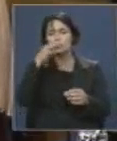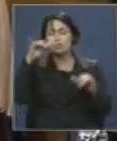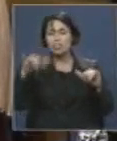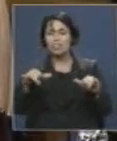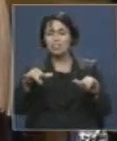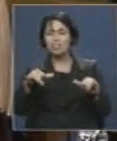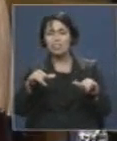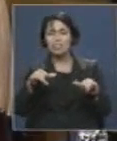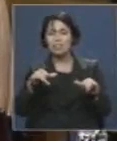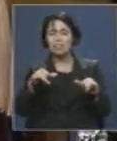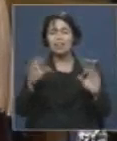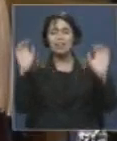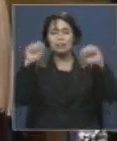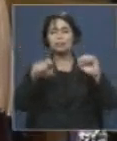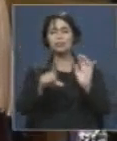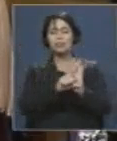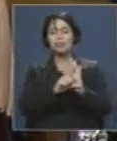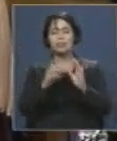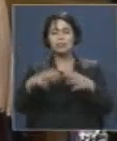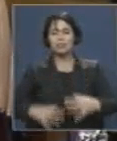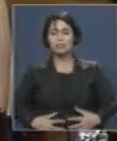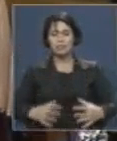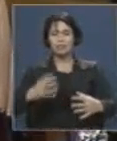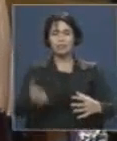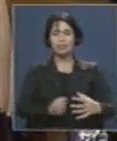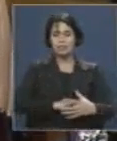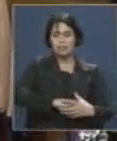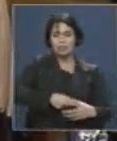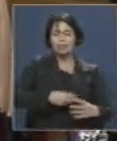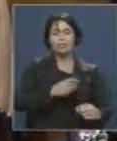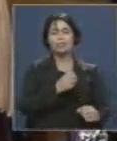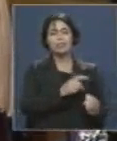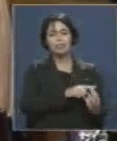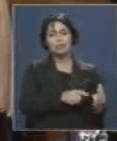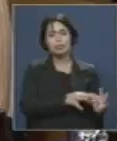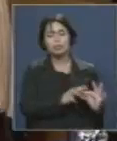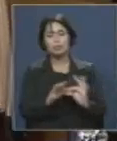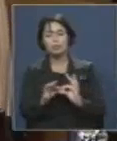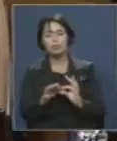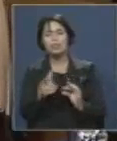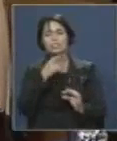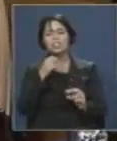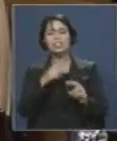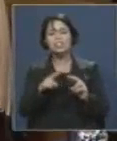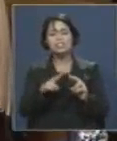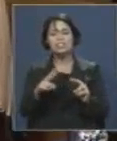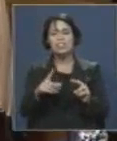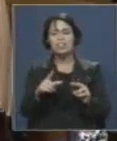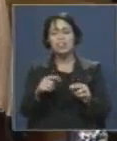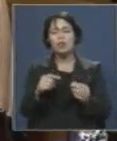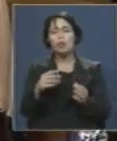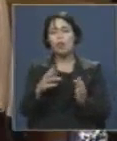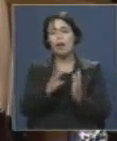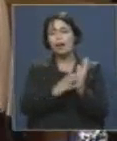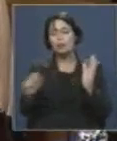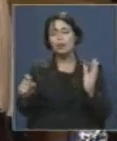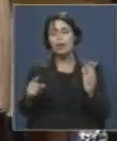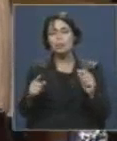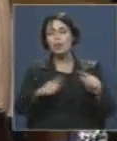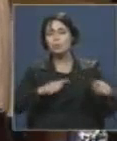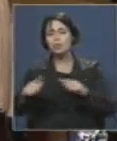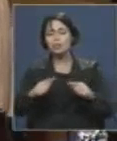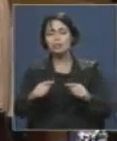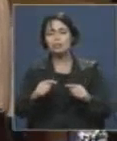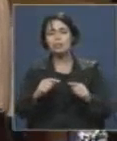caso en la aprobación de la ley de aborto en 3 causales siga tratando de violentarse por la vía administrativa o por mayorías circunstanciales en el